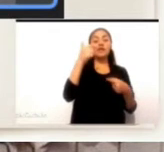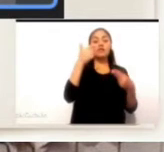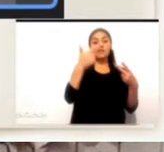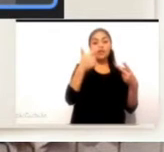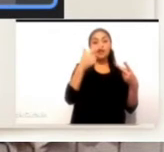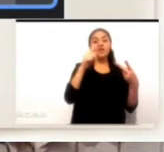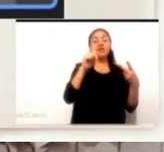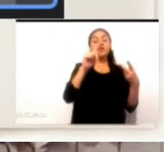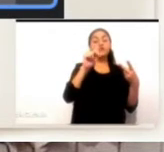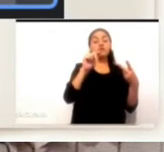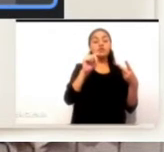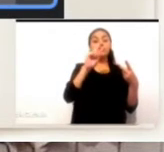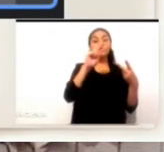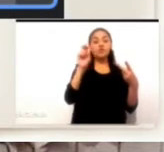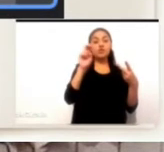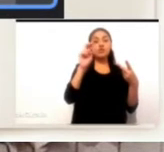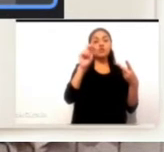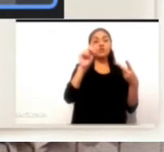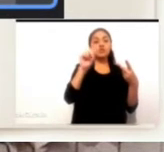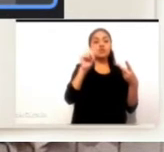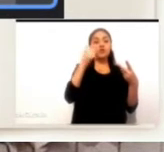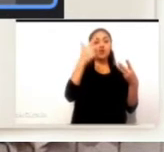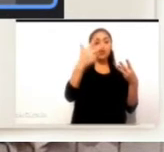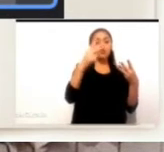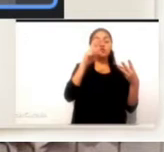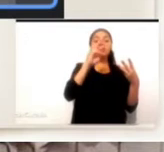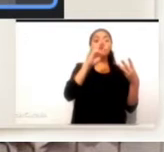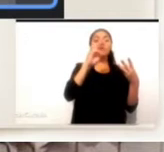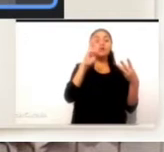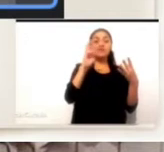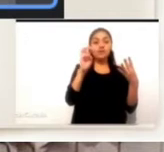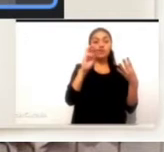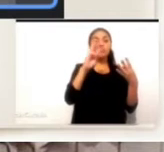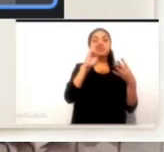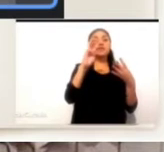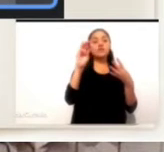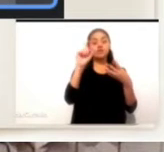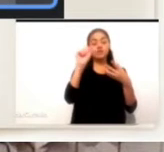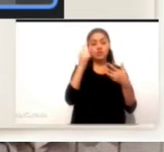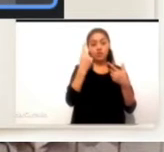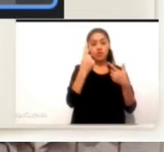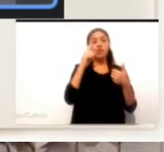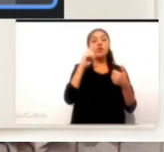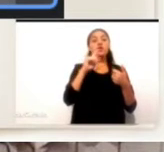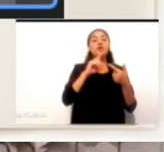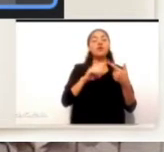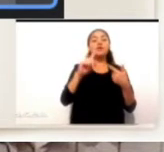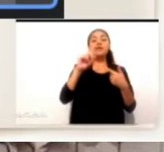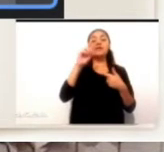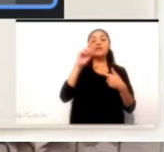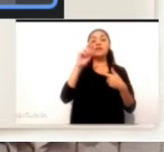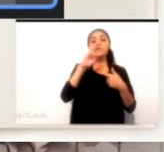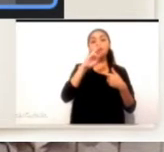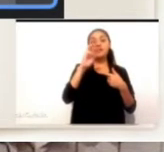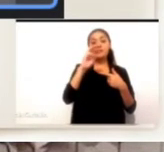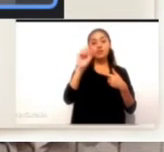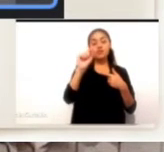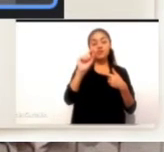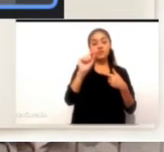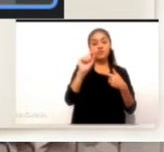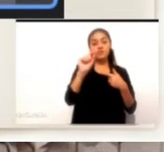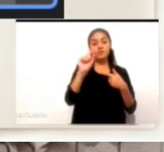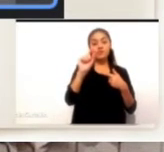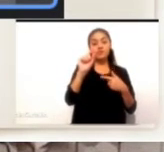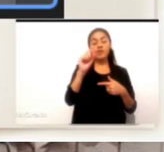288, 300, 321 y 329, así como el juicio para la protección de los derechos políticos